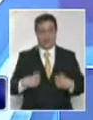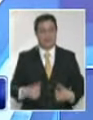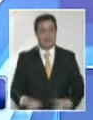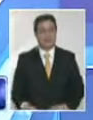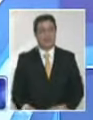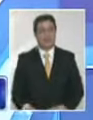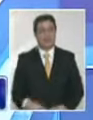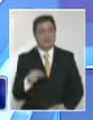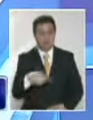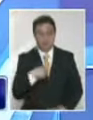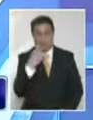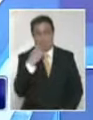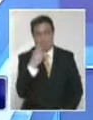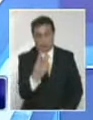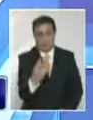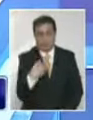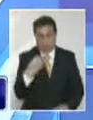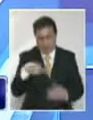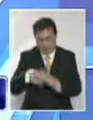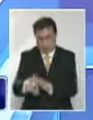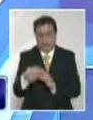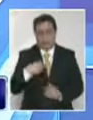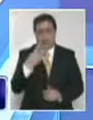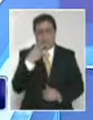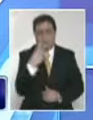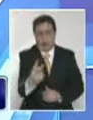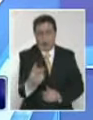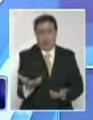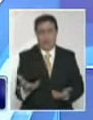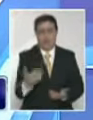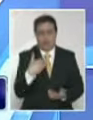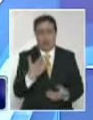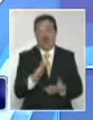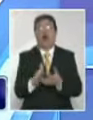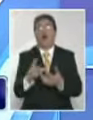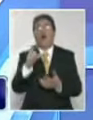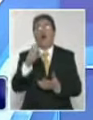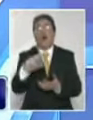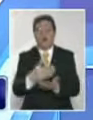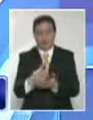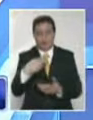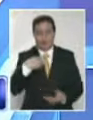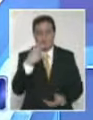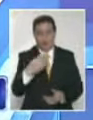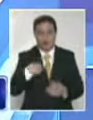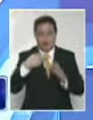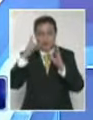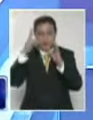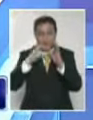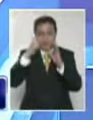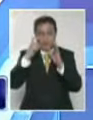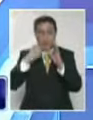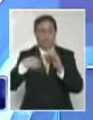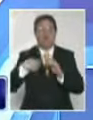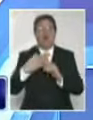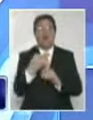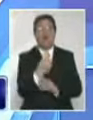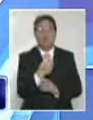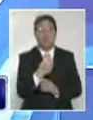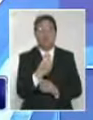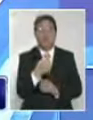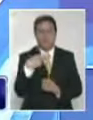Y yo ahí vi desde adentro cómo eran las cosas. Yo como fotógrafa, llegó un momento, nosotros